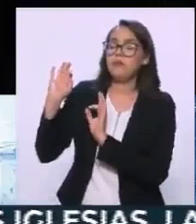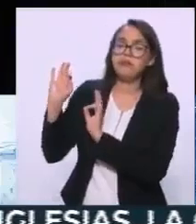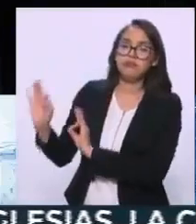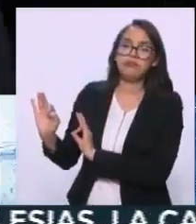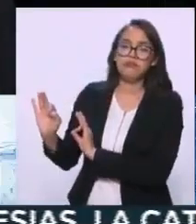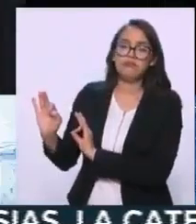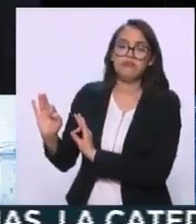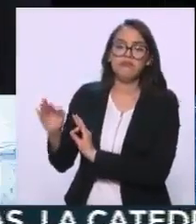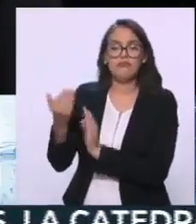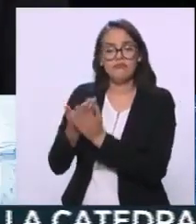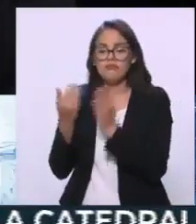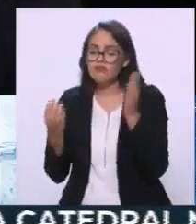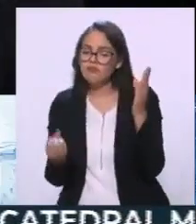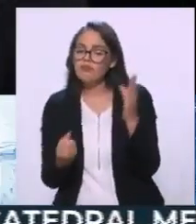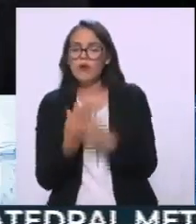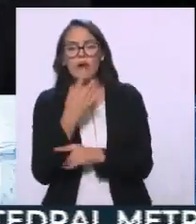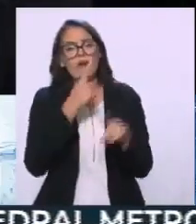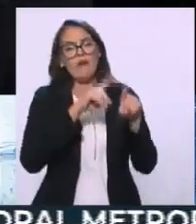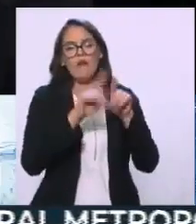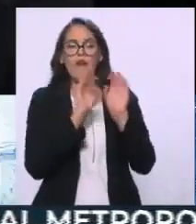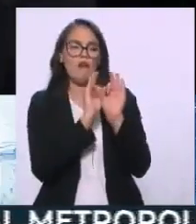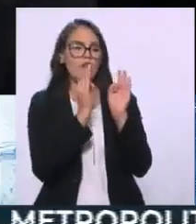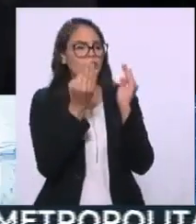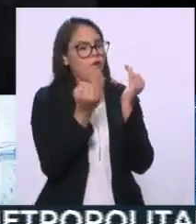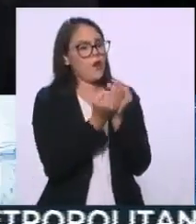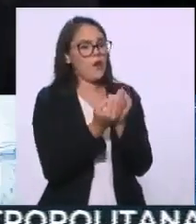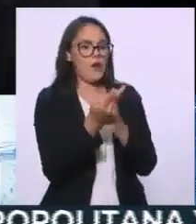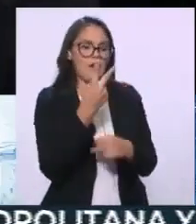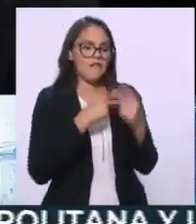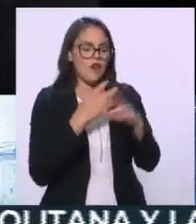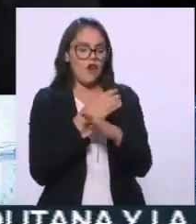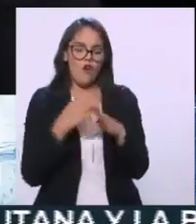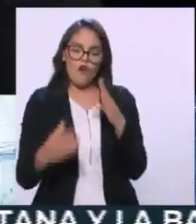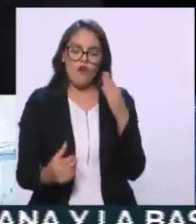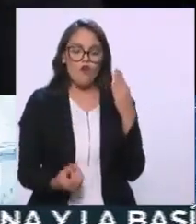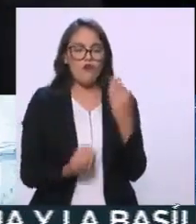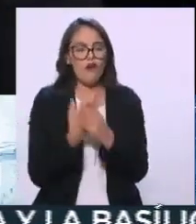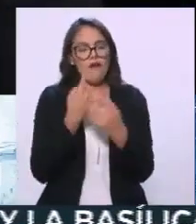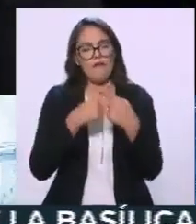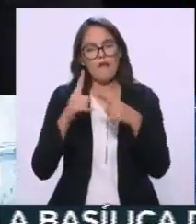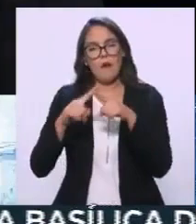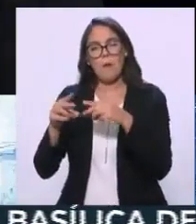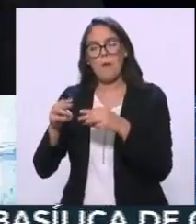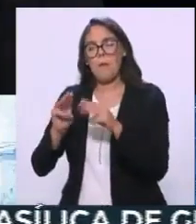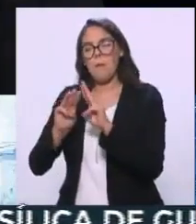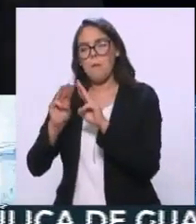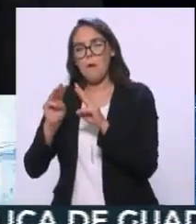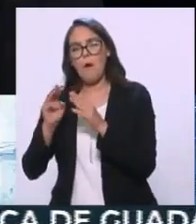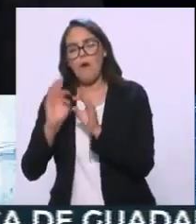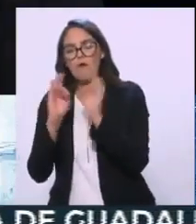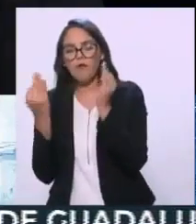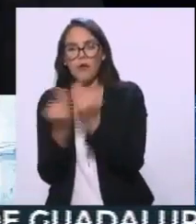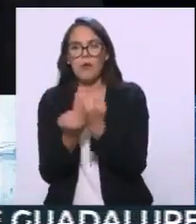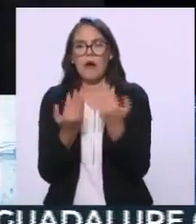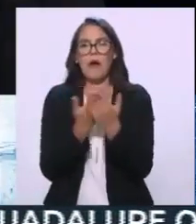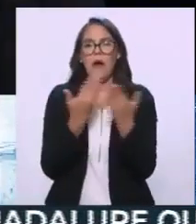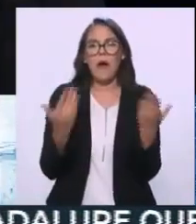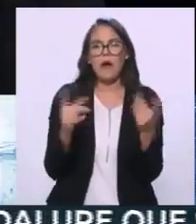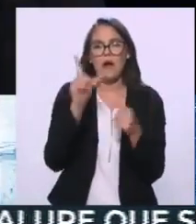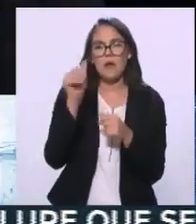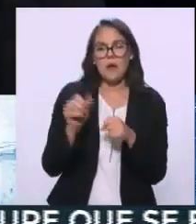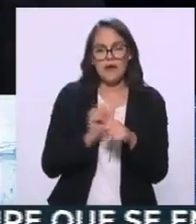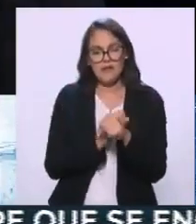generado nuevos dispositivos, nuevos modos de reproducirse, hasta tal punto que esta pandemia horrible, que era